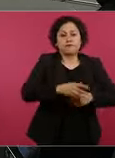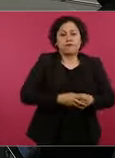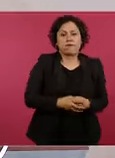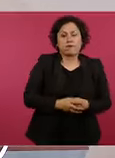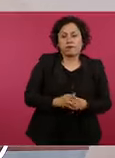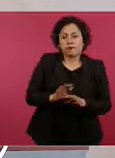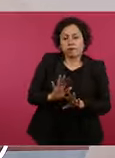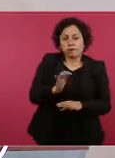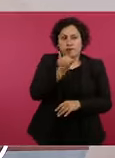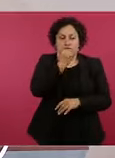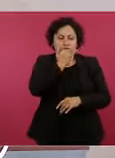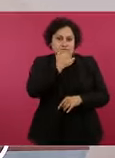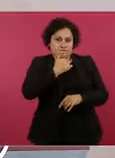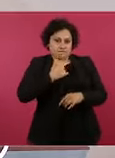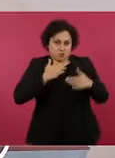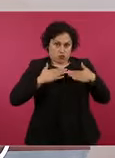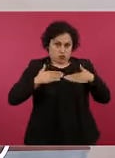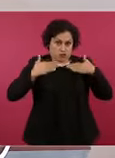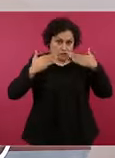confianza a Latinos y son